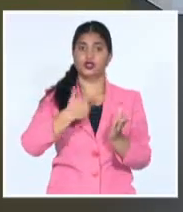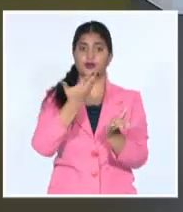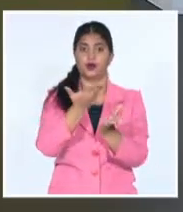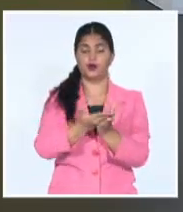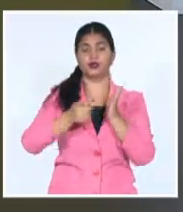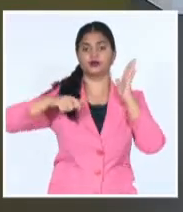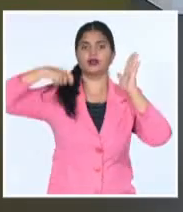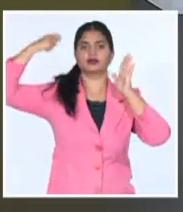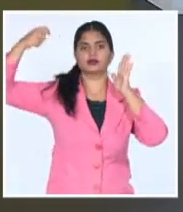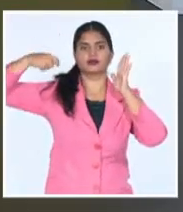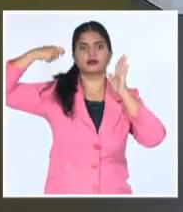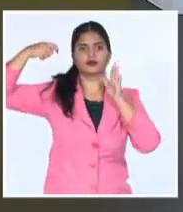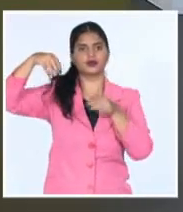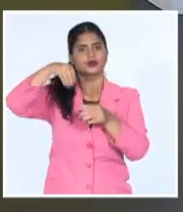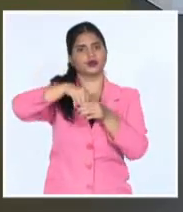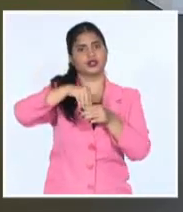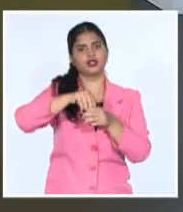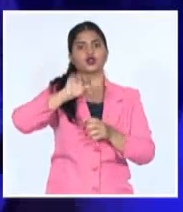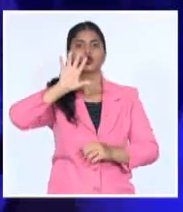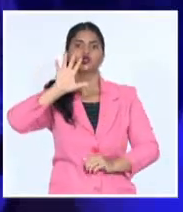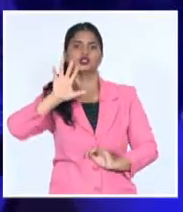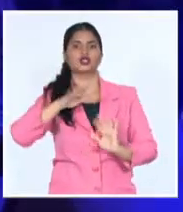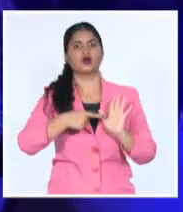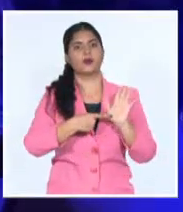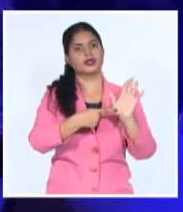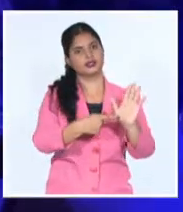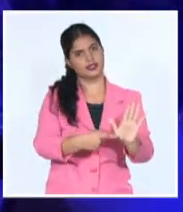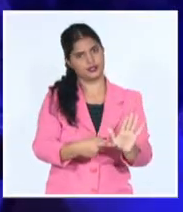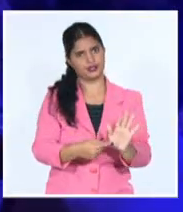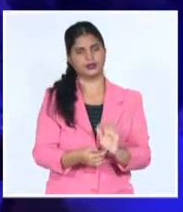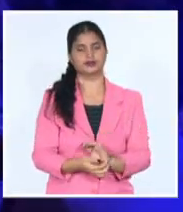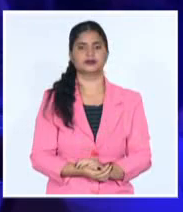que incluirá 5 obras.